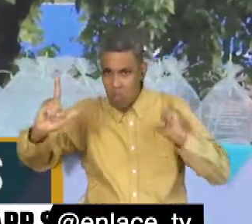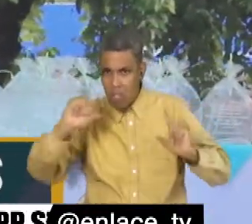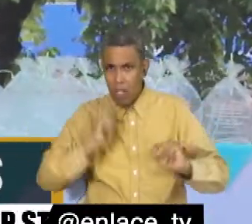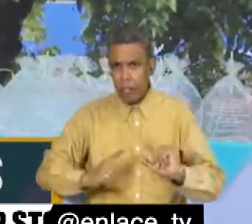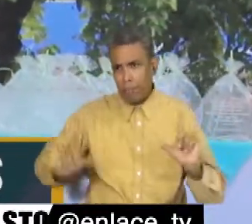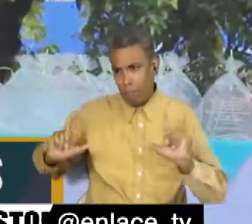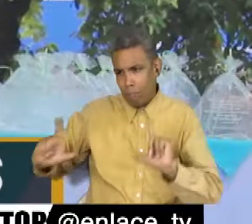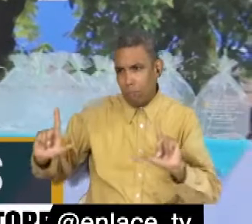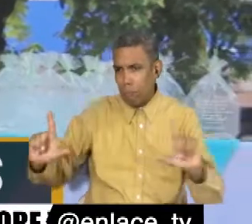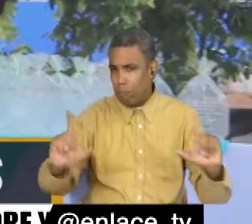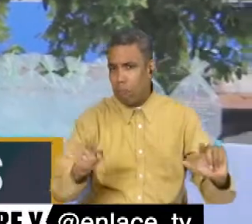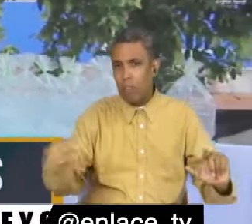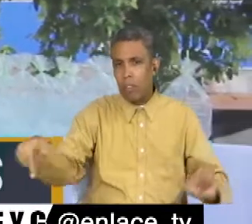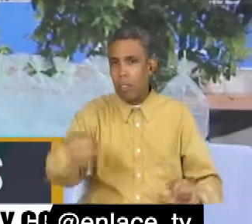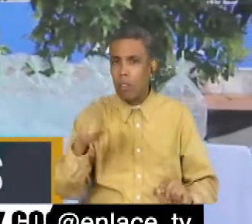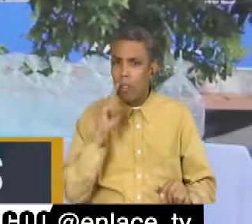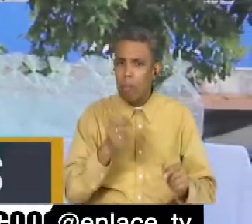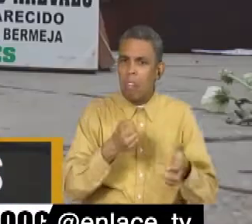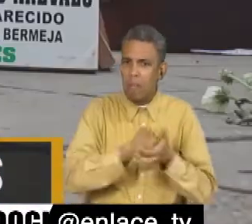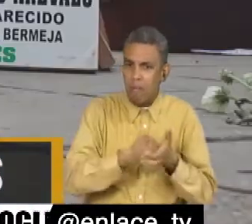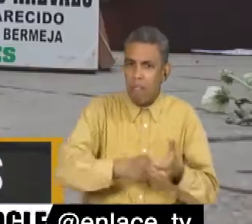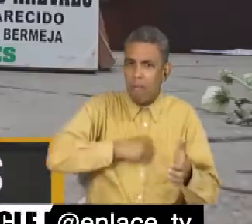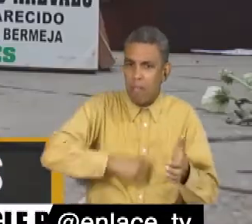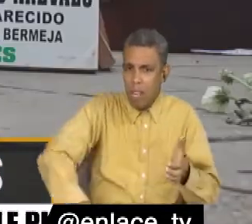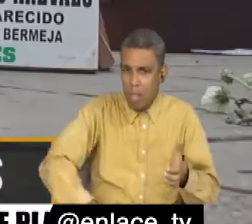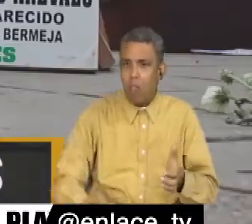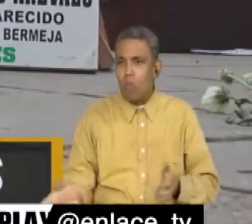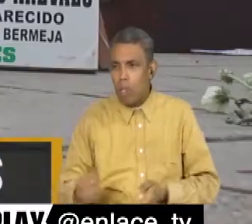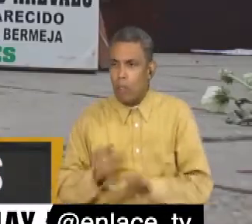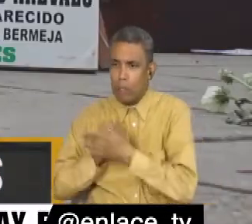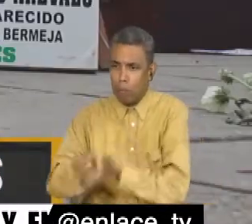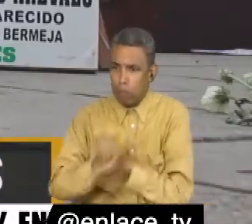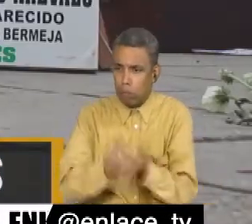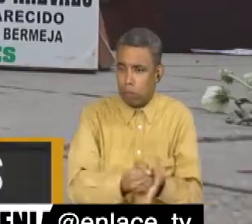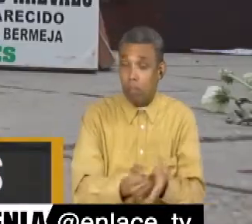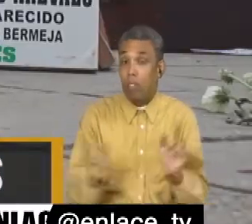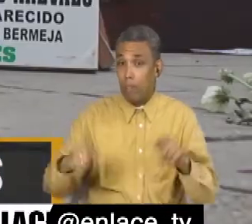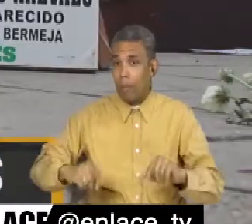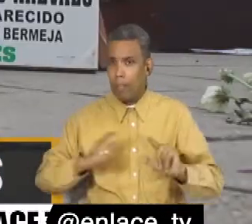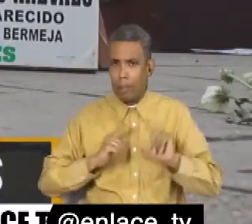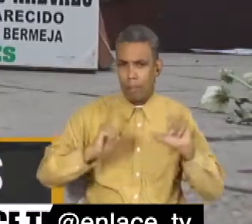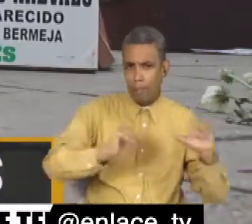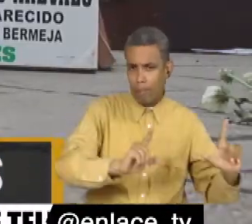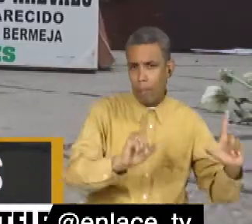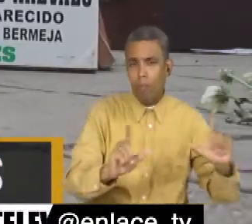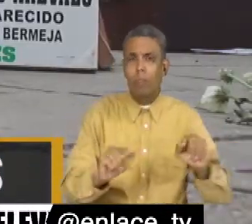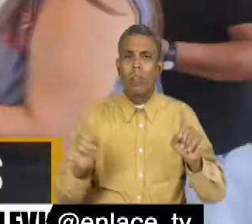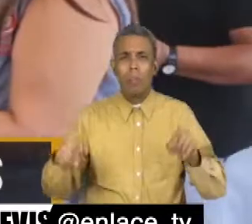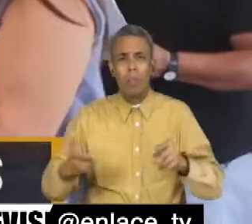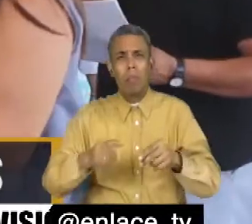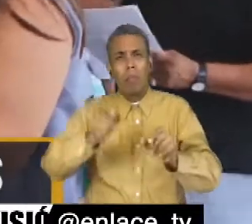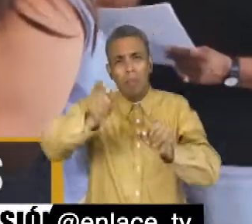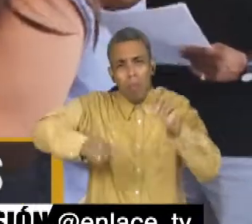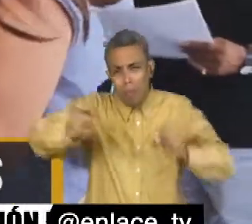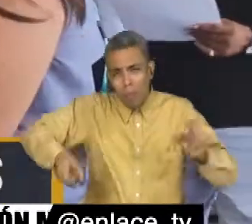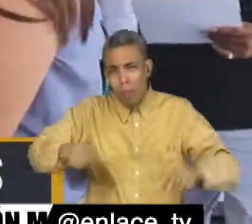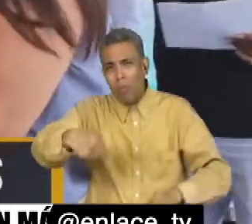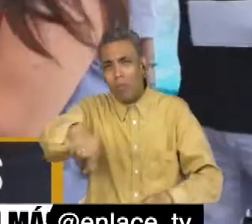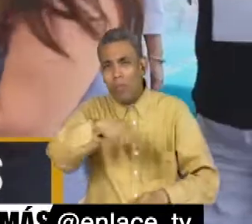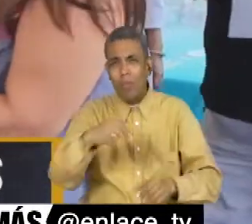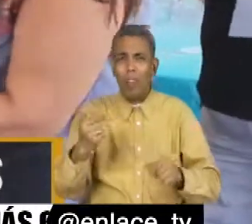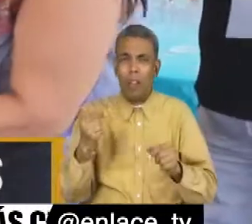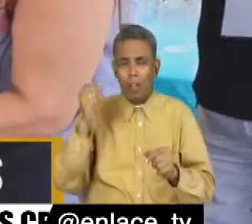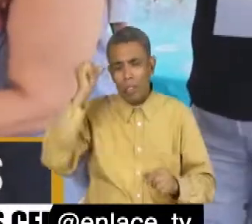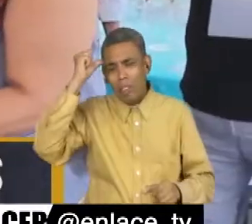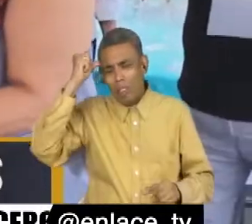goce efectivo de derechos de las víctimas del conflicto armado. También se hizo un reconocimiento a todas las víctimas del municipio y a la memoria de Ricardo